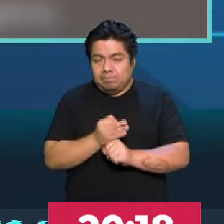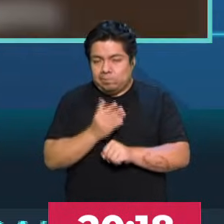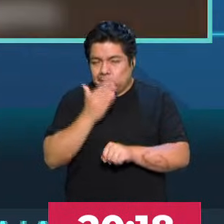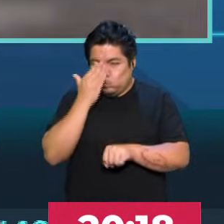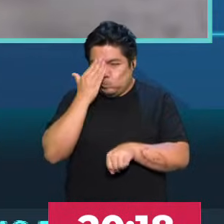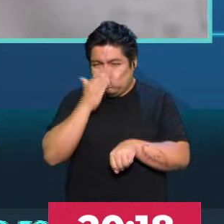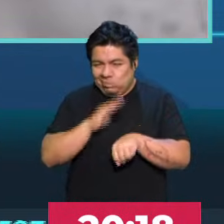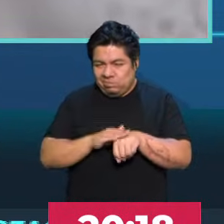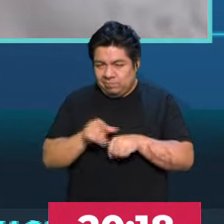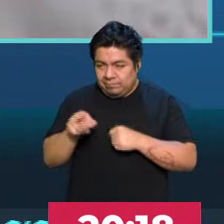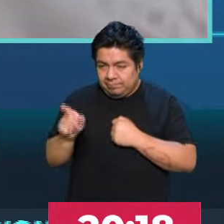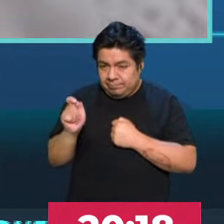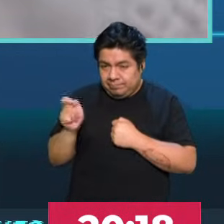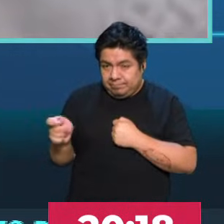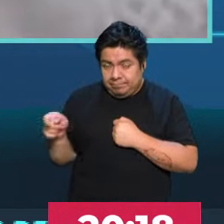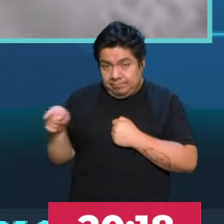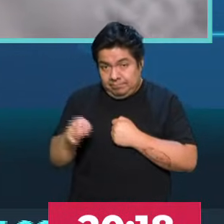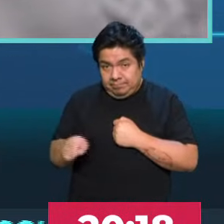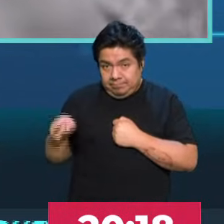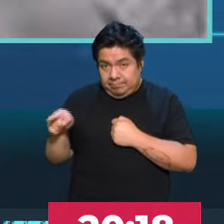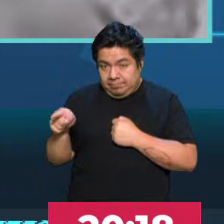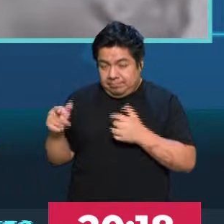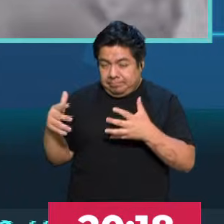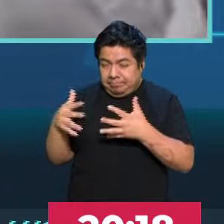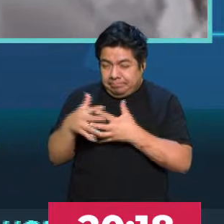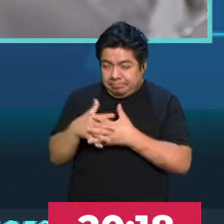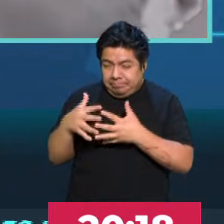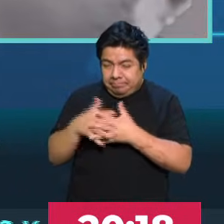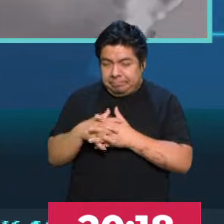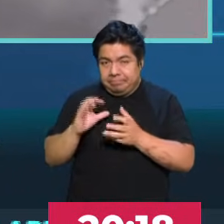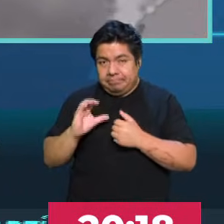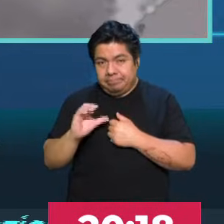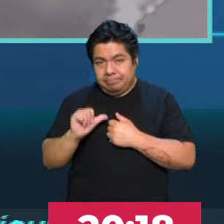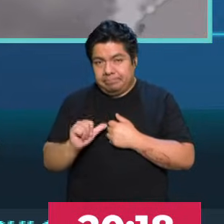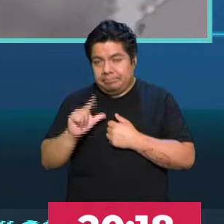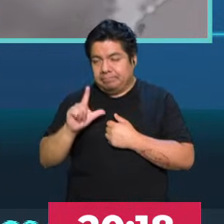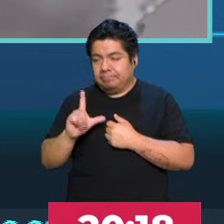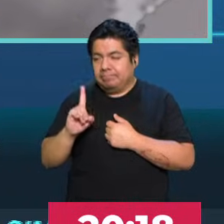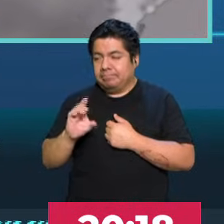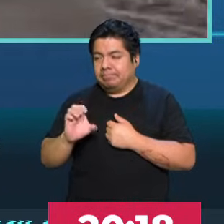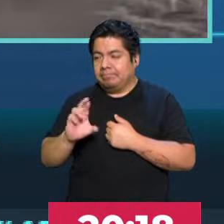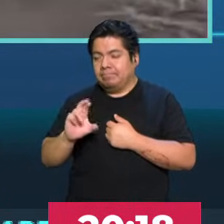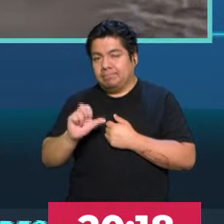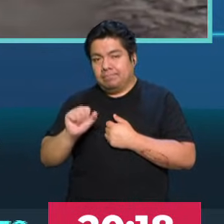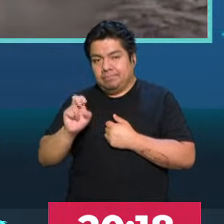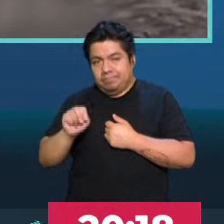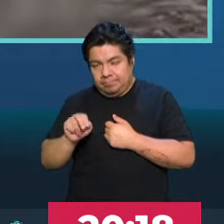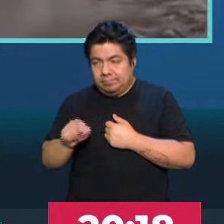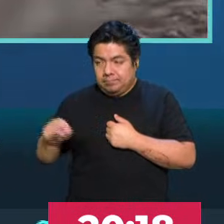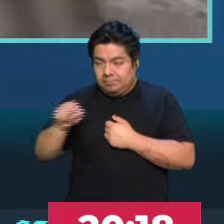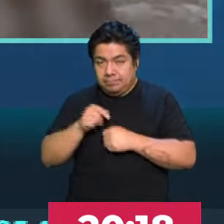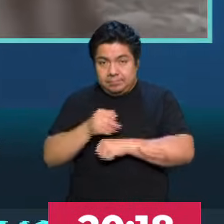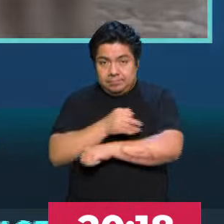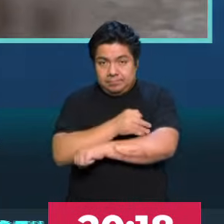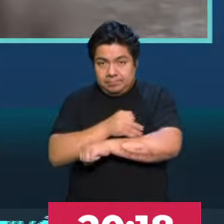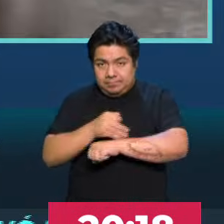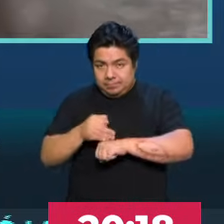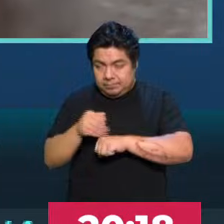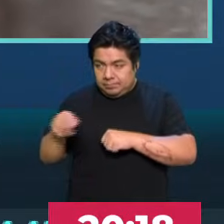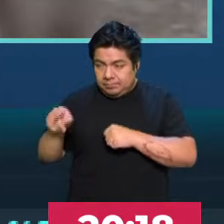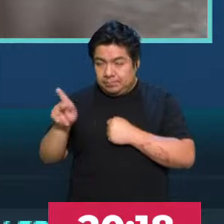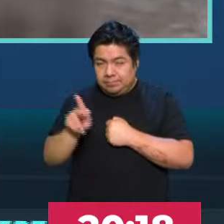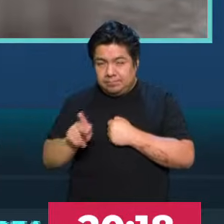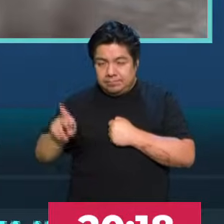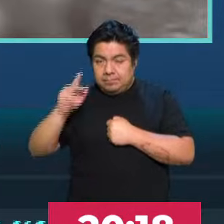memoria de lo que significó esa guerra de Calderón, lo que significó para las familias, para estas familias además de